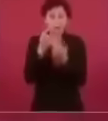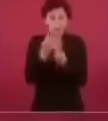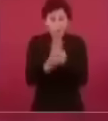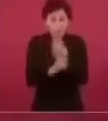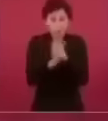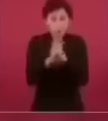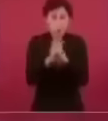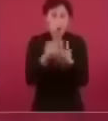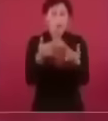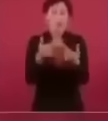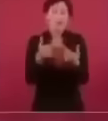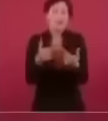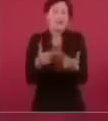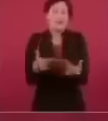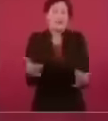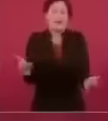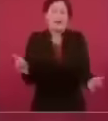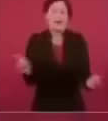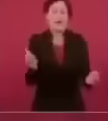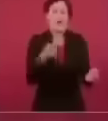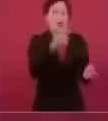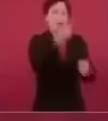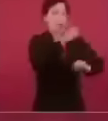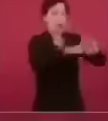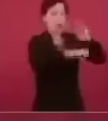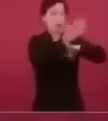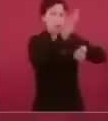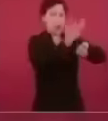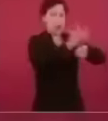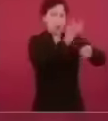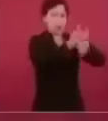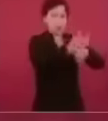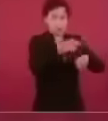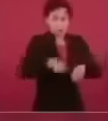con ninguna empresa estadounidense.